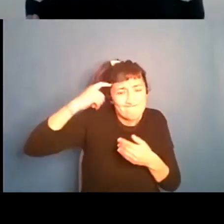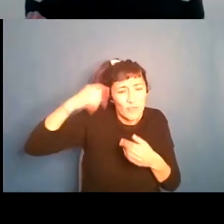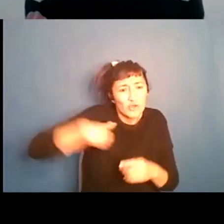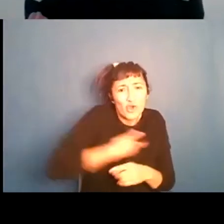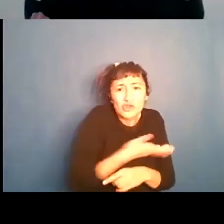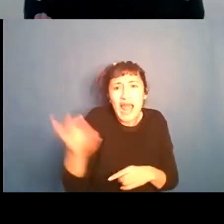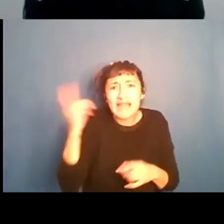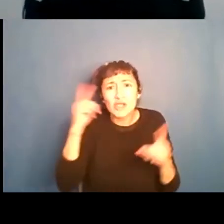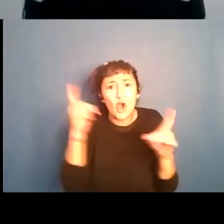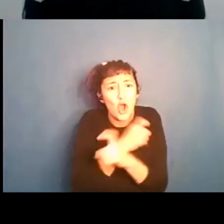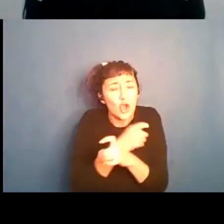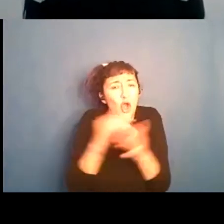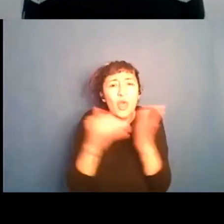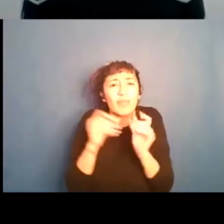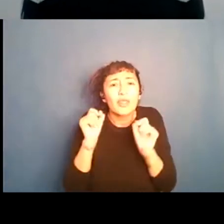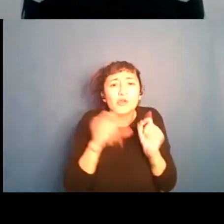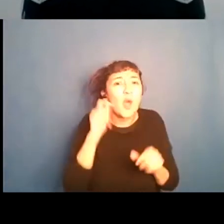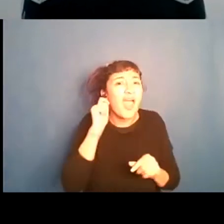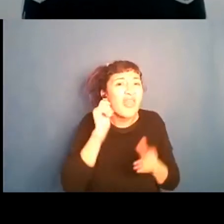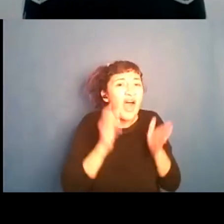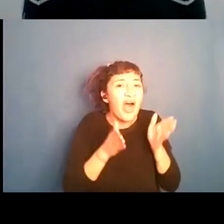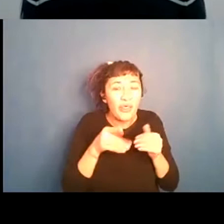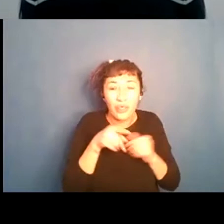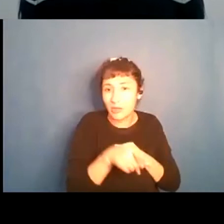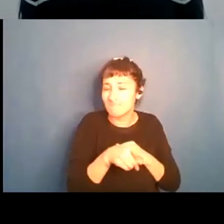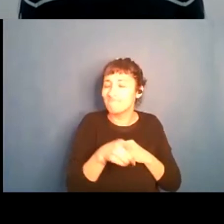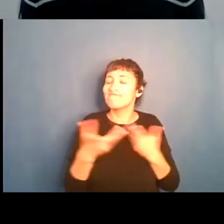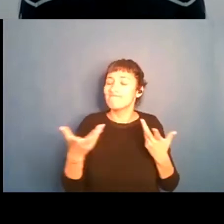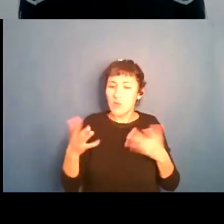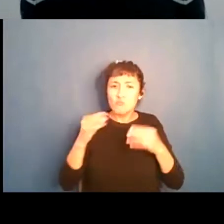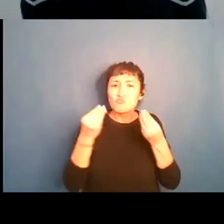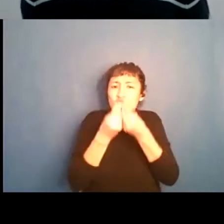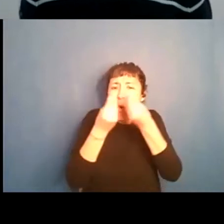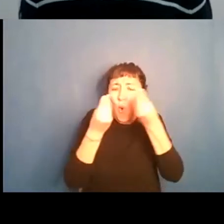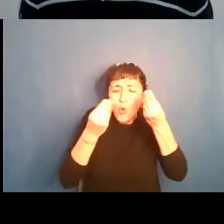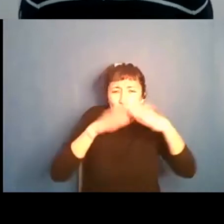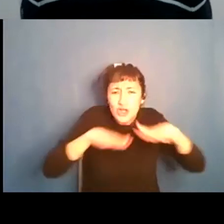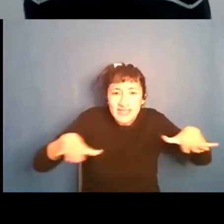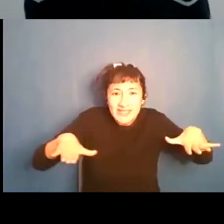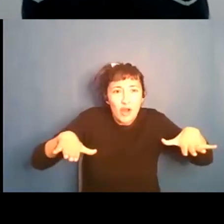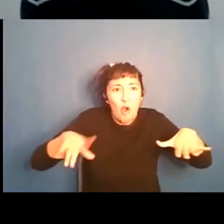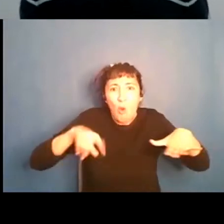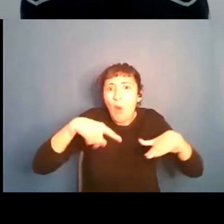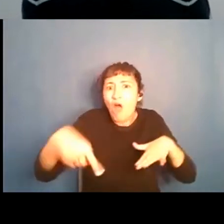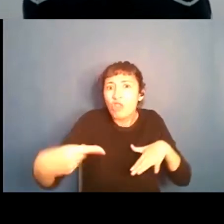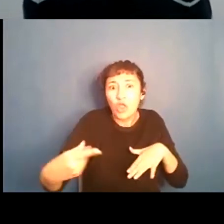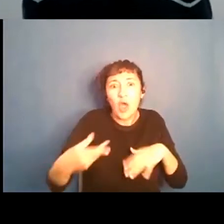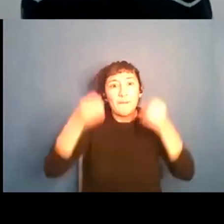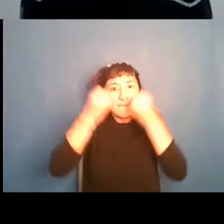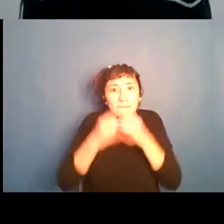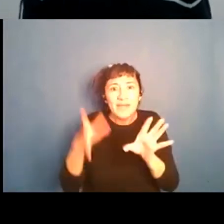edad. Entonces recae que muchos niños recién, cuando se insertan a la educación,